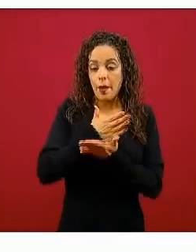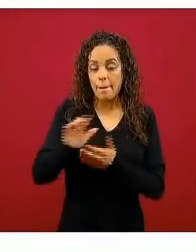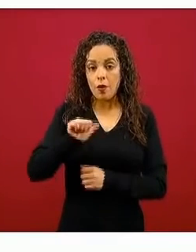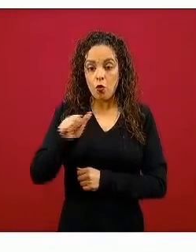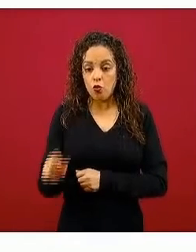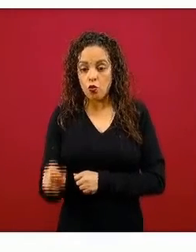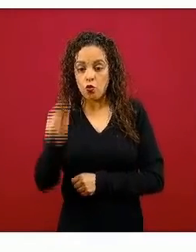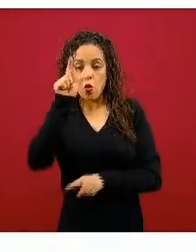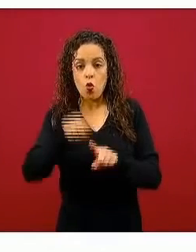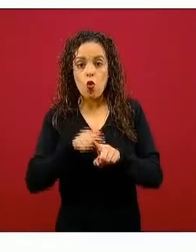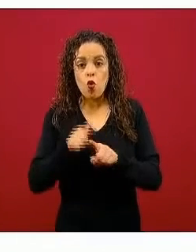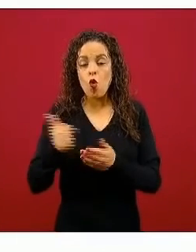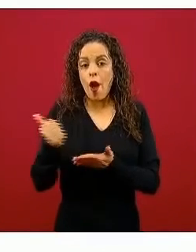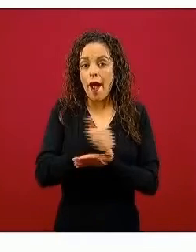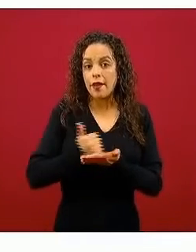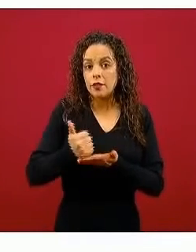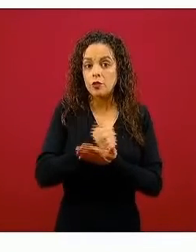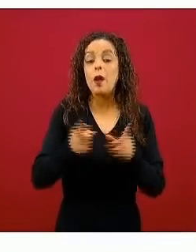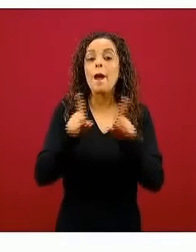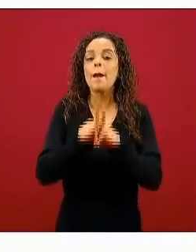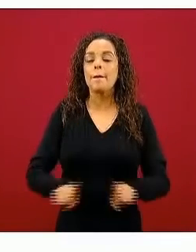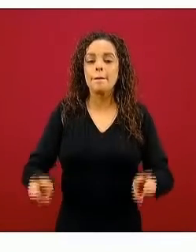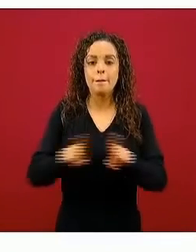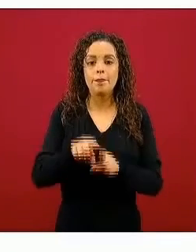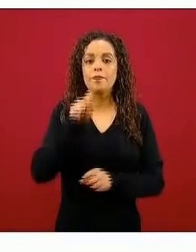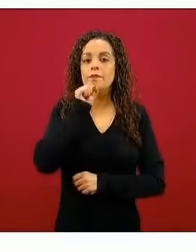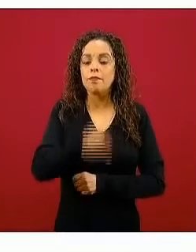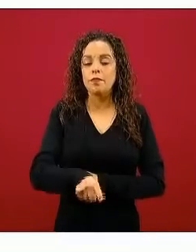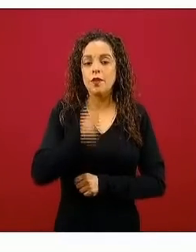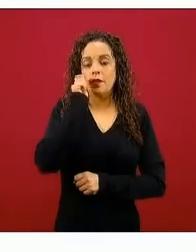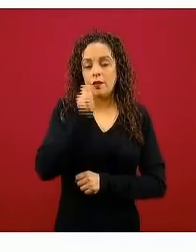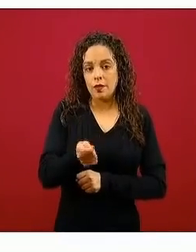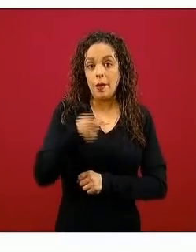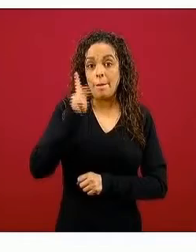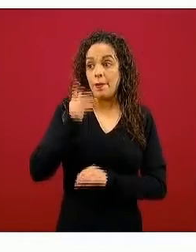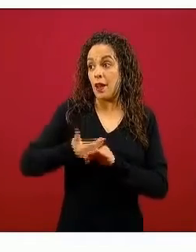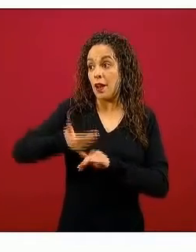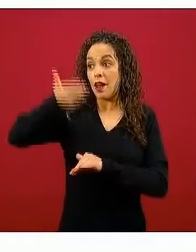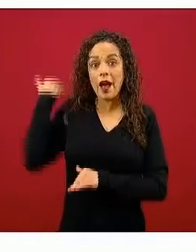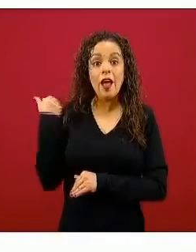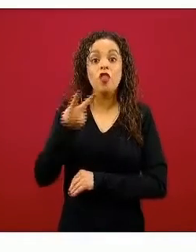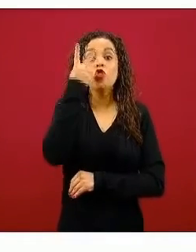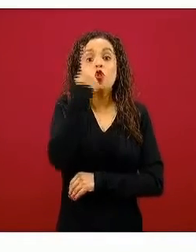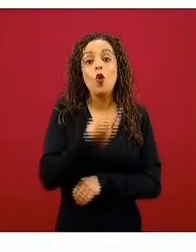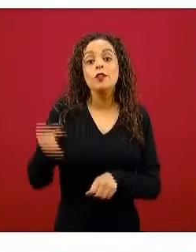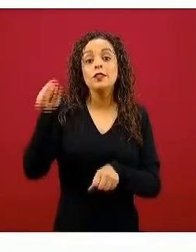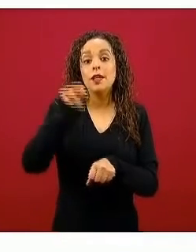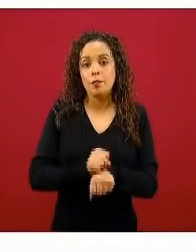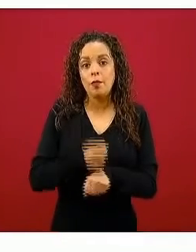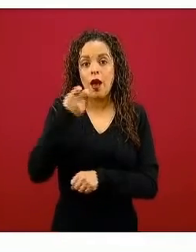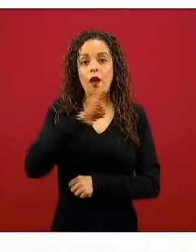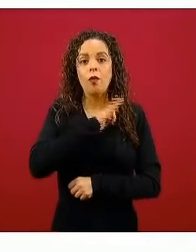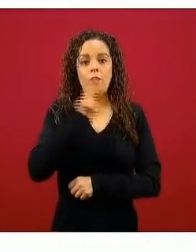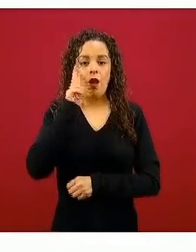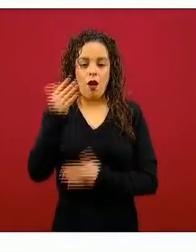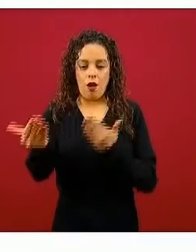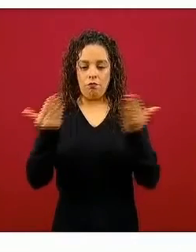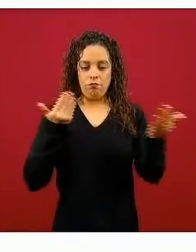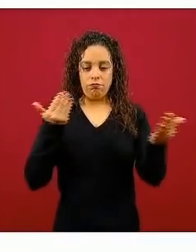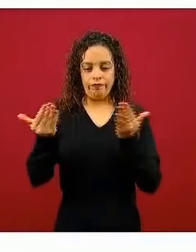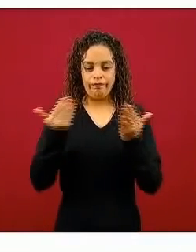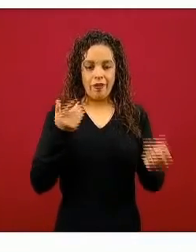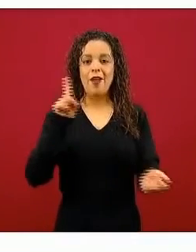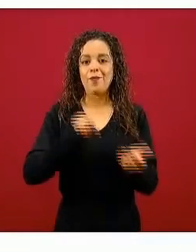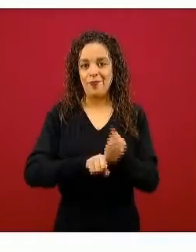azul que es la misma tasa de incidencia, pero como se encontraba hace 2 semanas. Entonces nos permite ver algunas